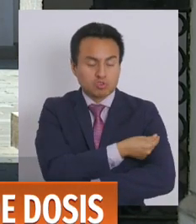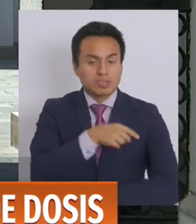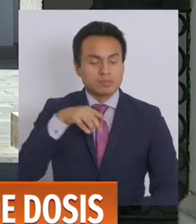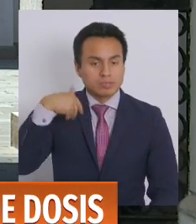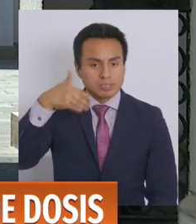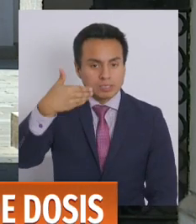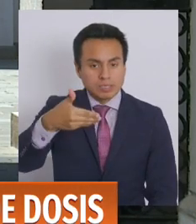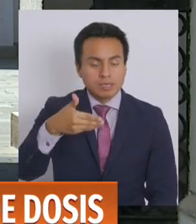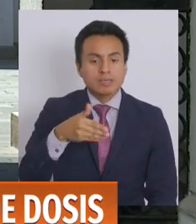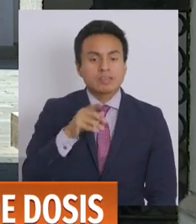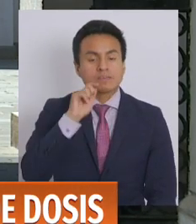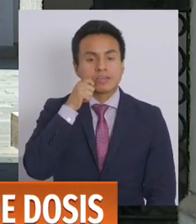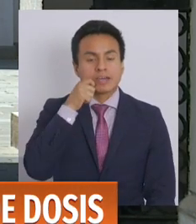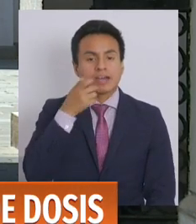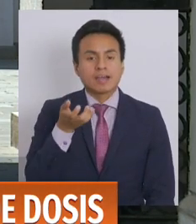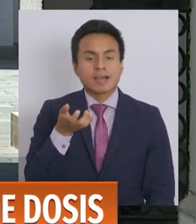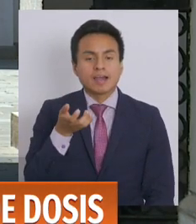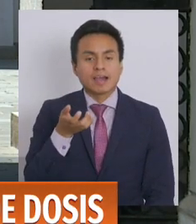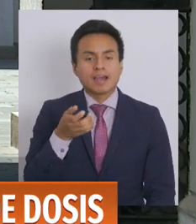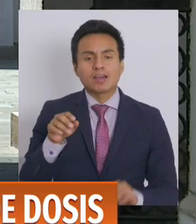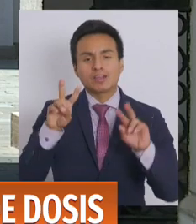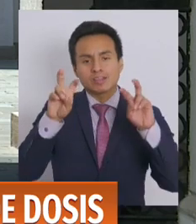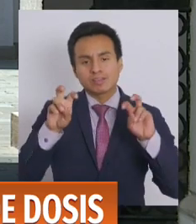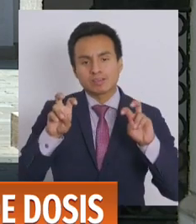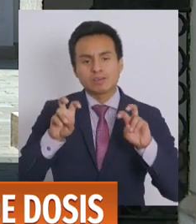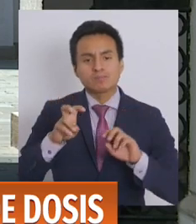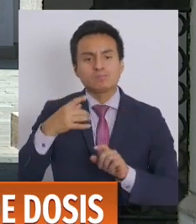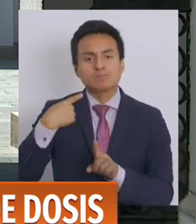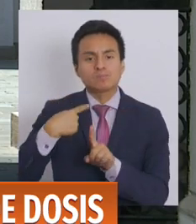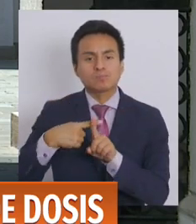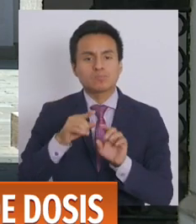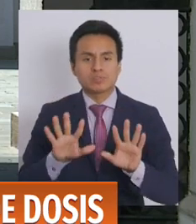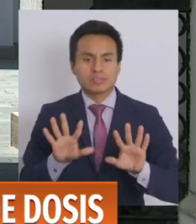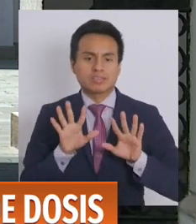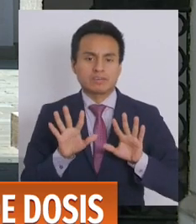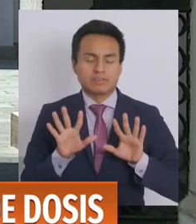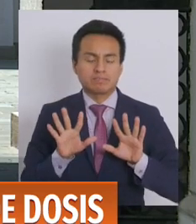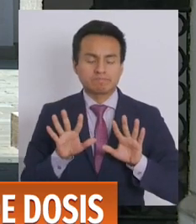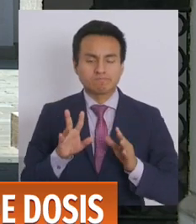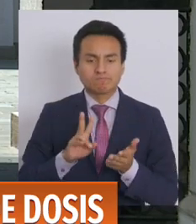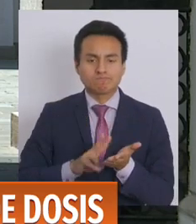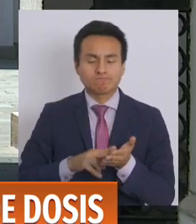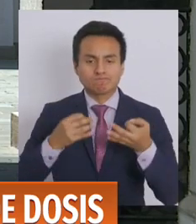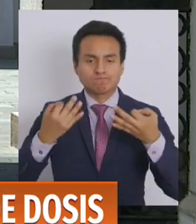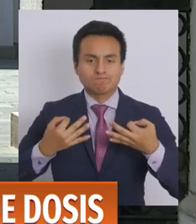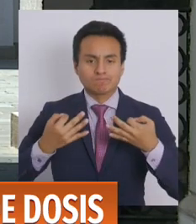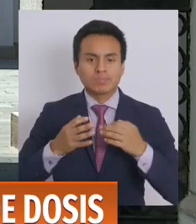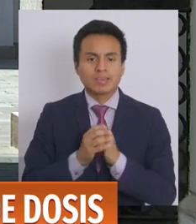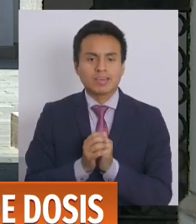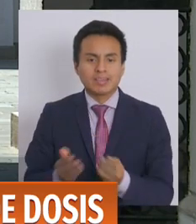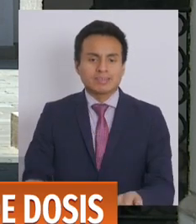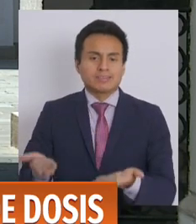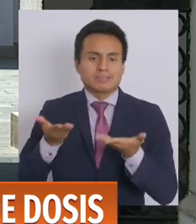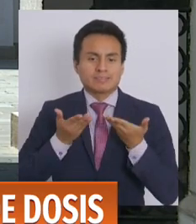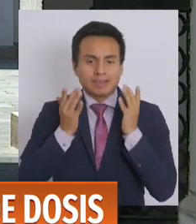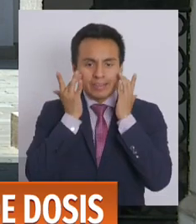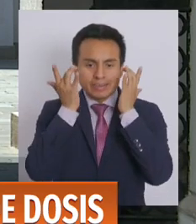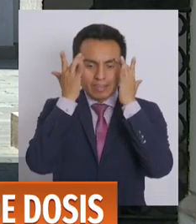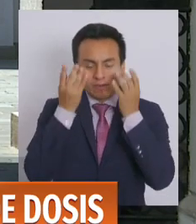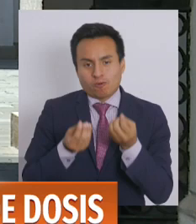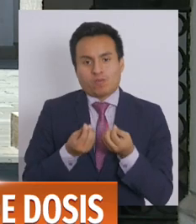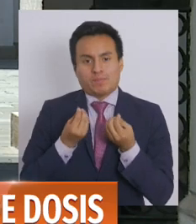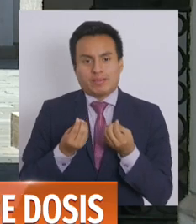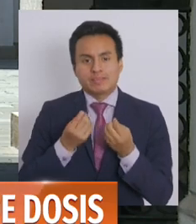nosotros es una cosa muy positiva, una noticia muy positiva que nos llena de alegría,